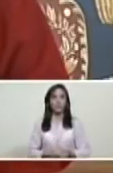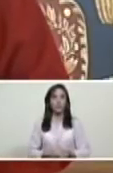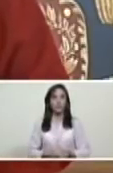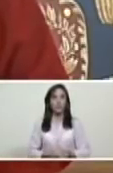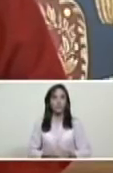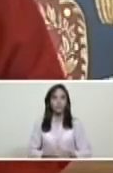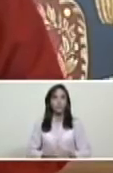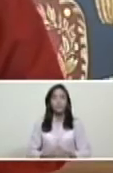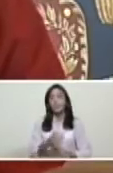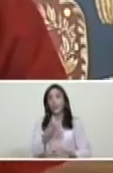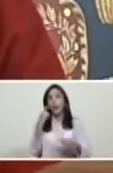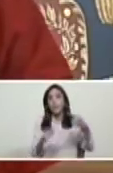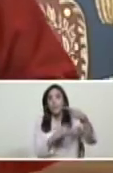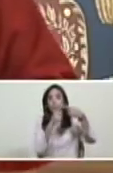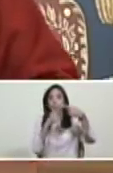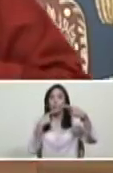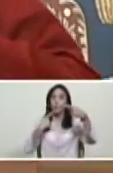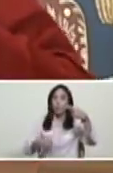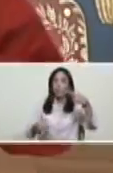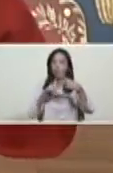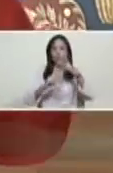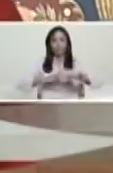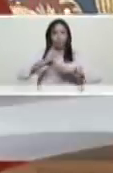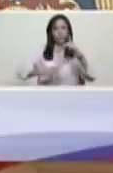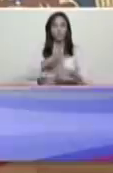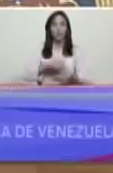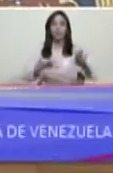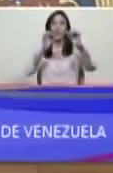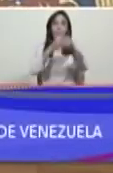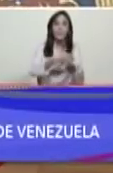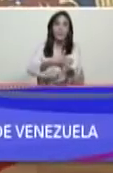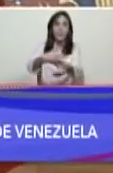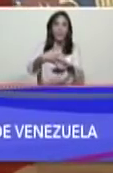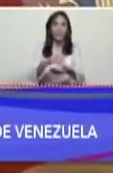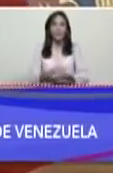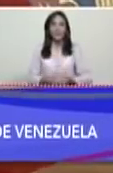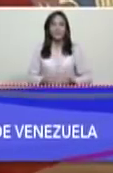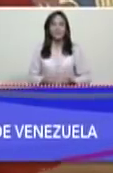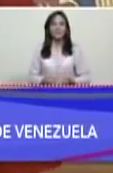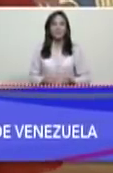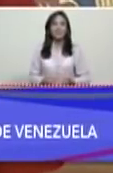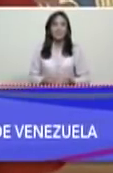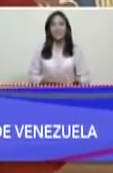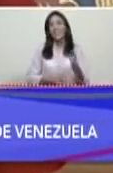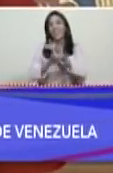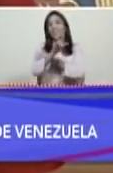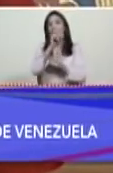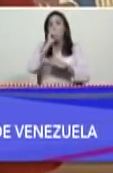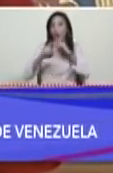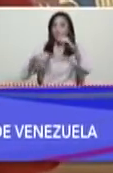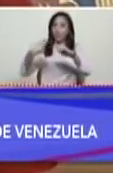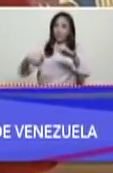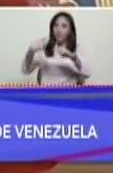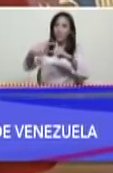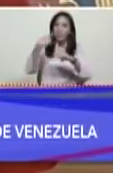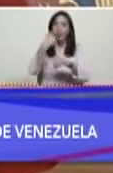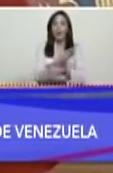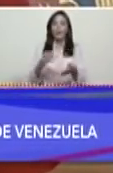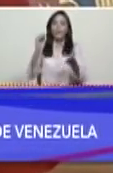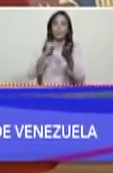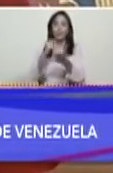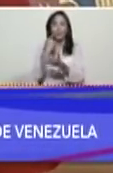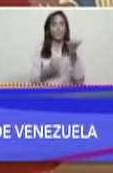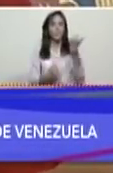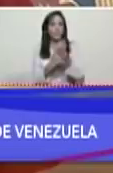particularmente con Rusia, que produce más de 10 millones de barriles diarios. 2 años después ha sido ratificado